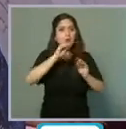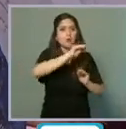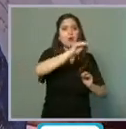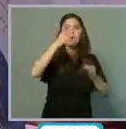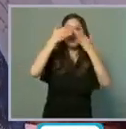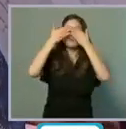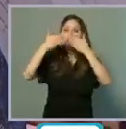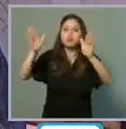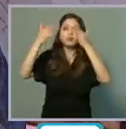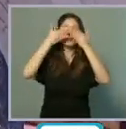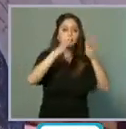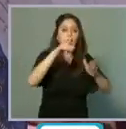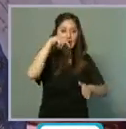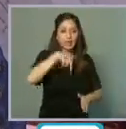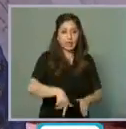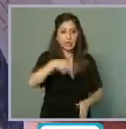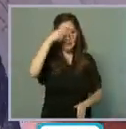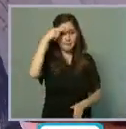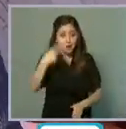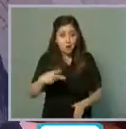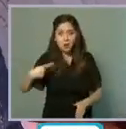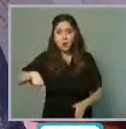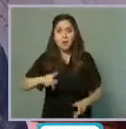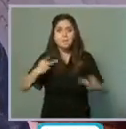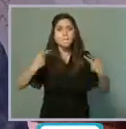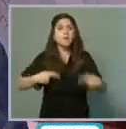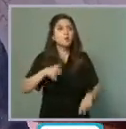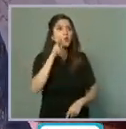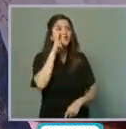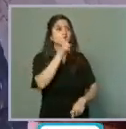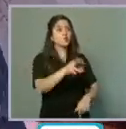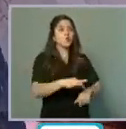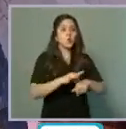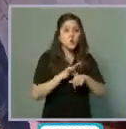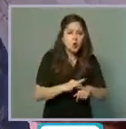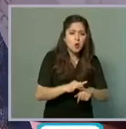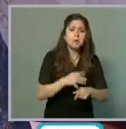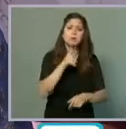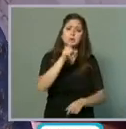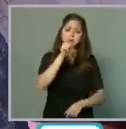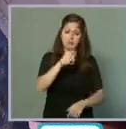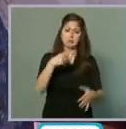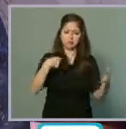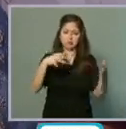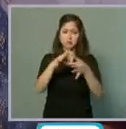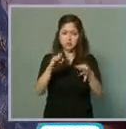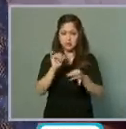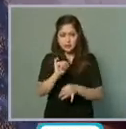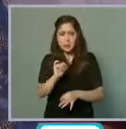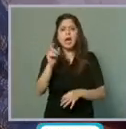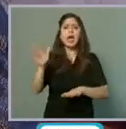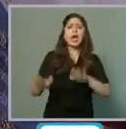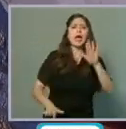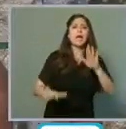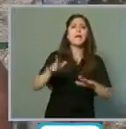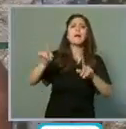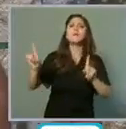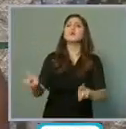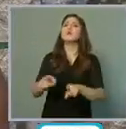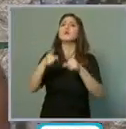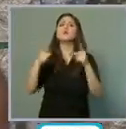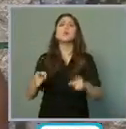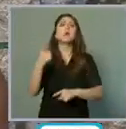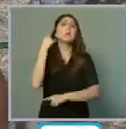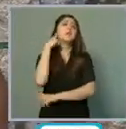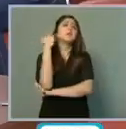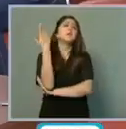espacios en nuestro país, que la gente lo vea. O sea, que no solamente lo que tú decías es importante, no solamente vemos la música atrás de una película.